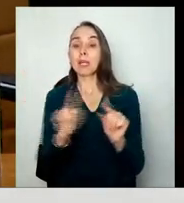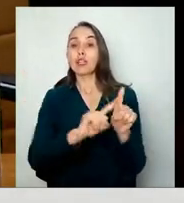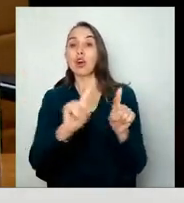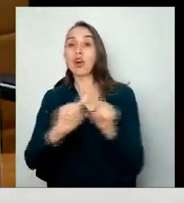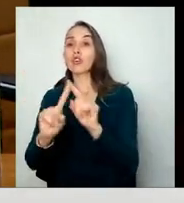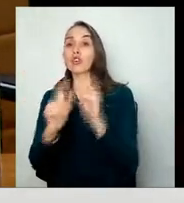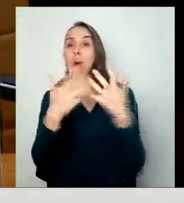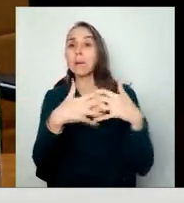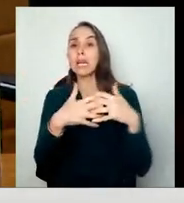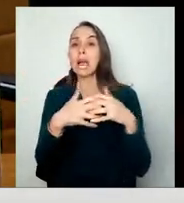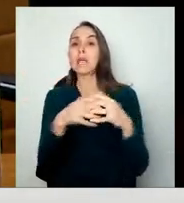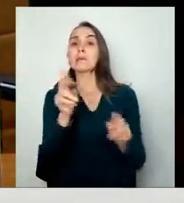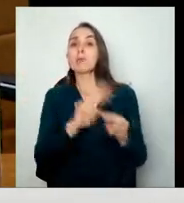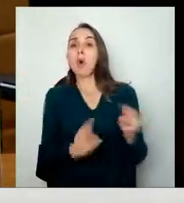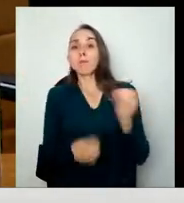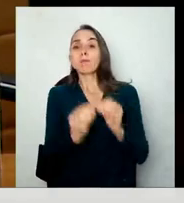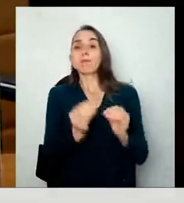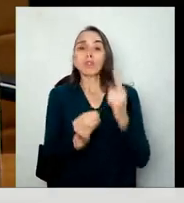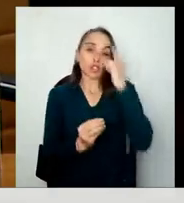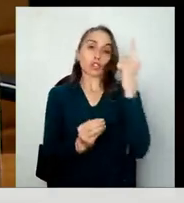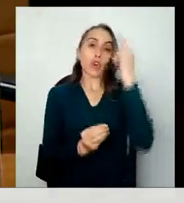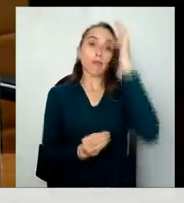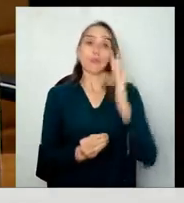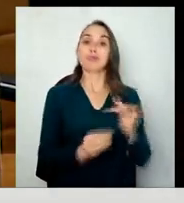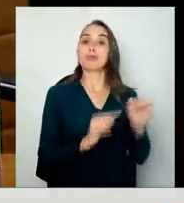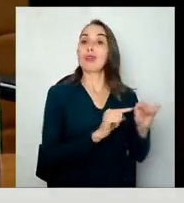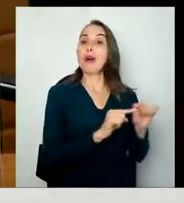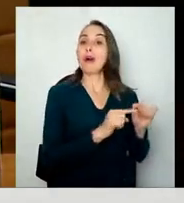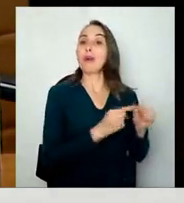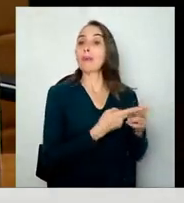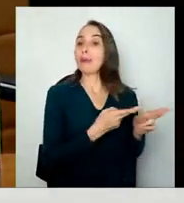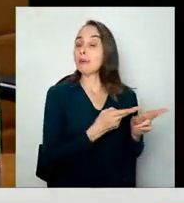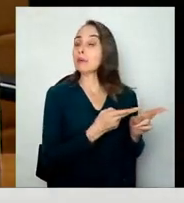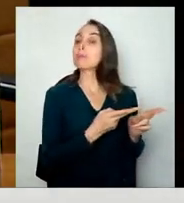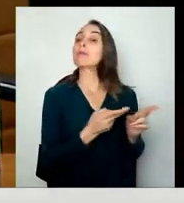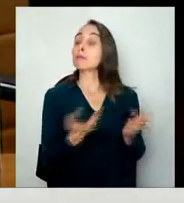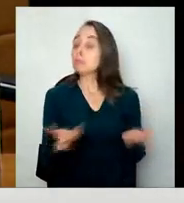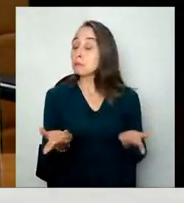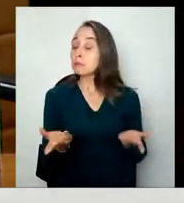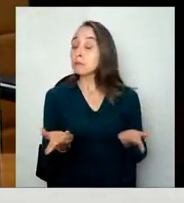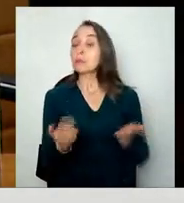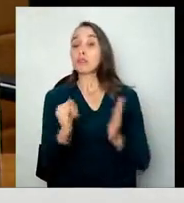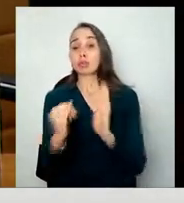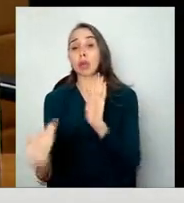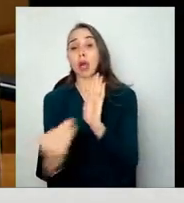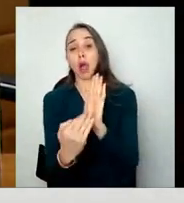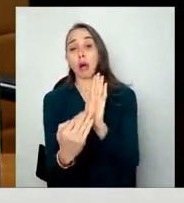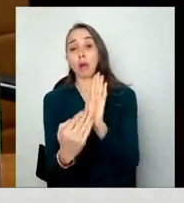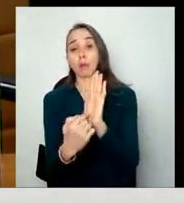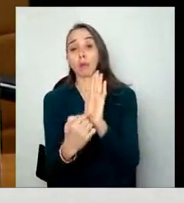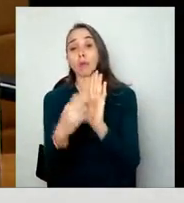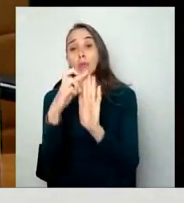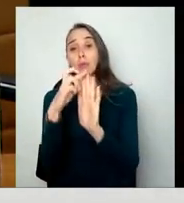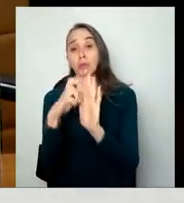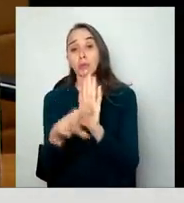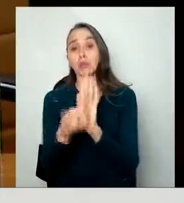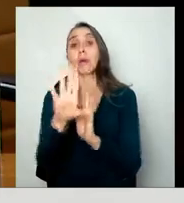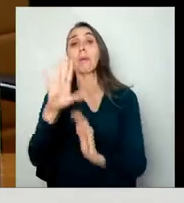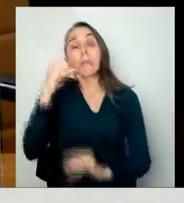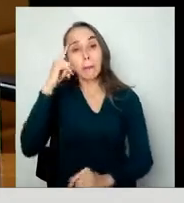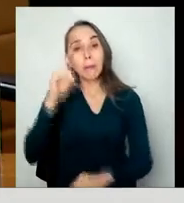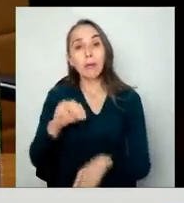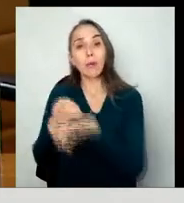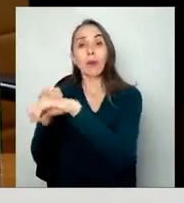discrecionales y por lo tanto uno no podría sino respaldar y apoyar esta iniciativa sin embargo estimada presidente